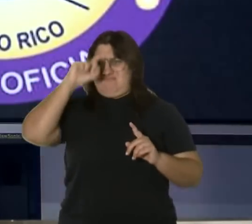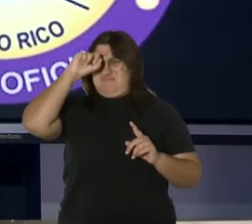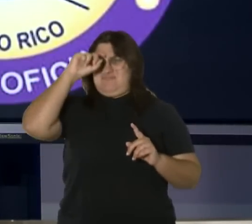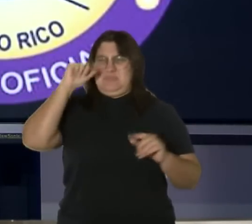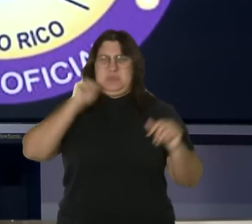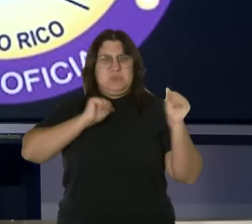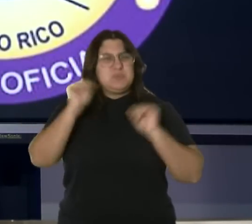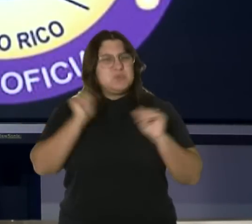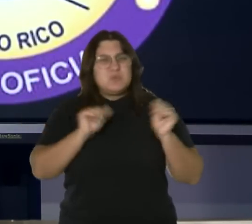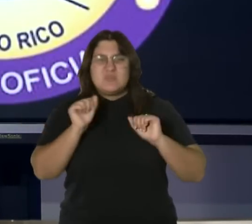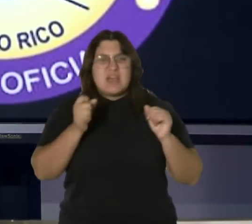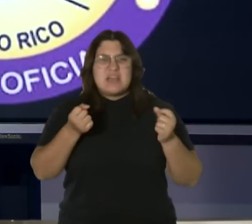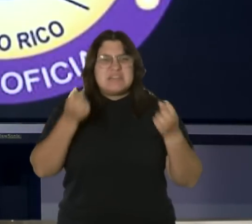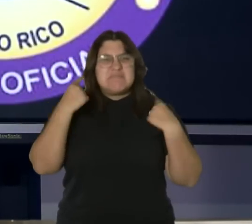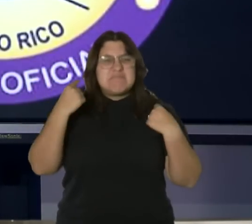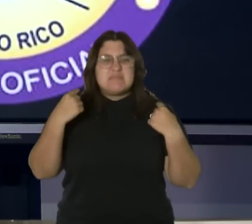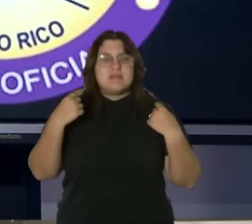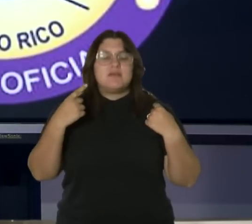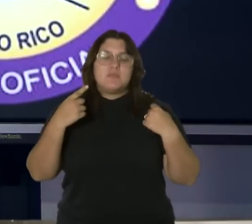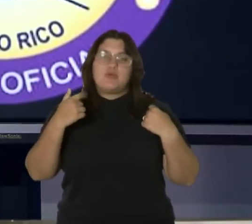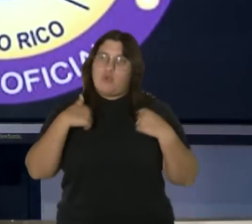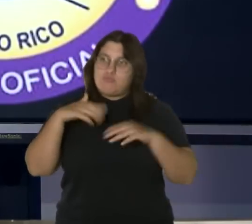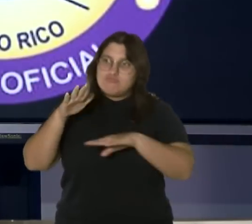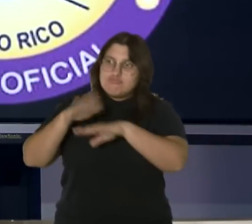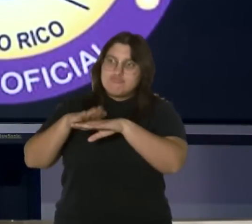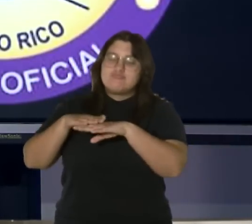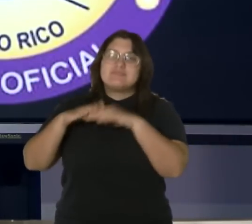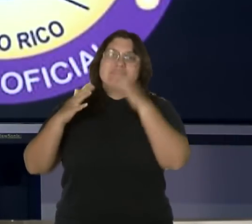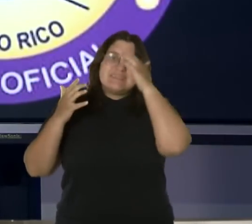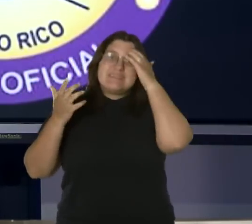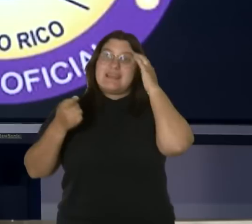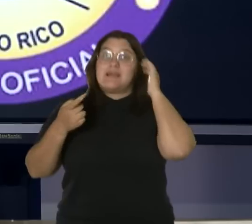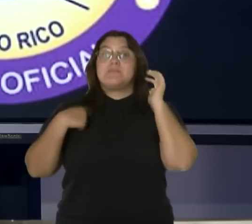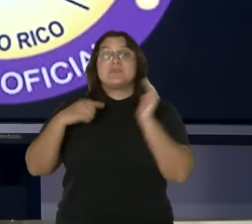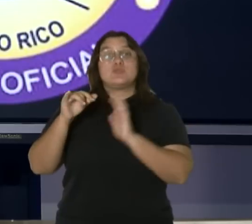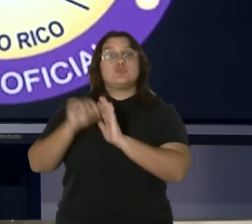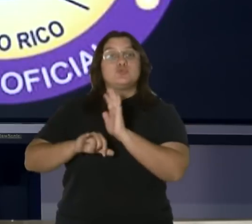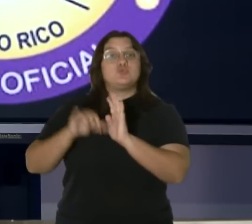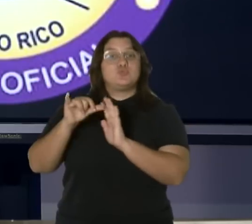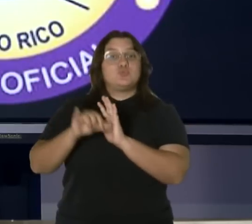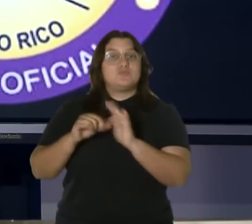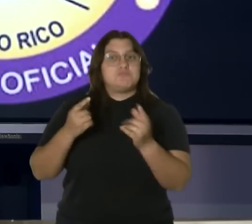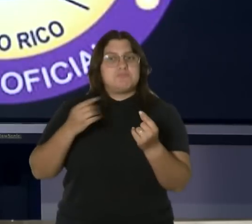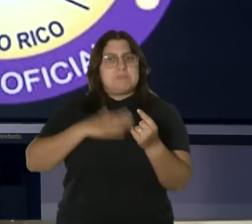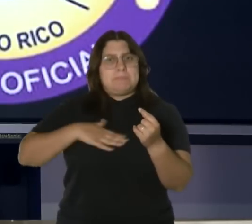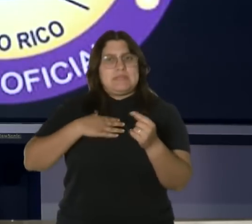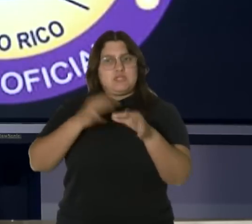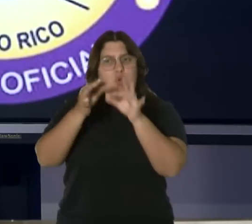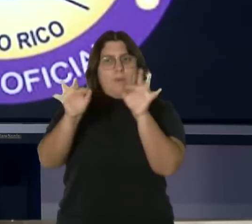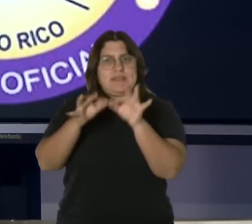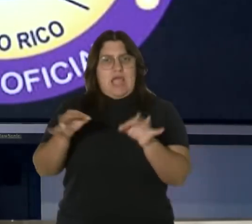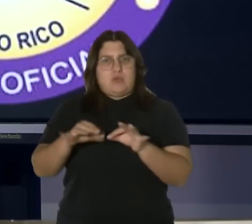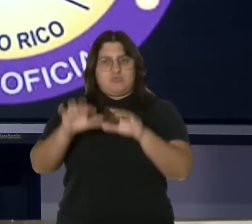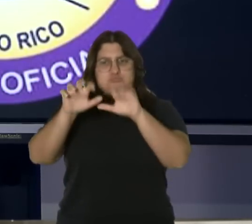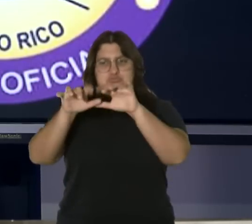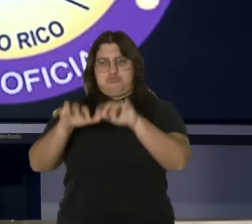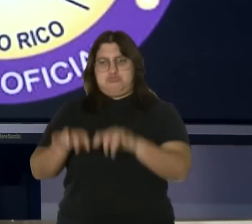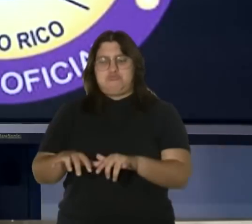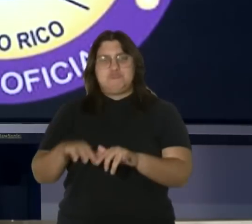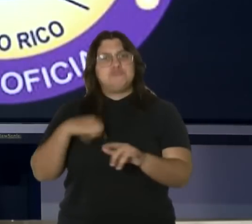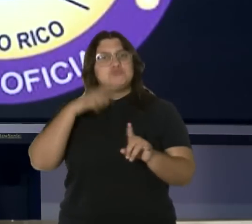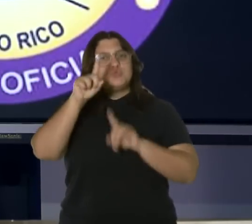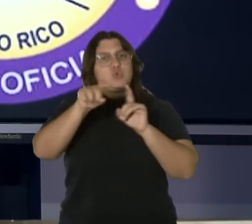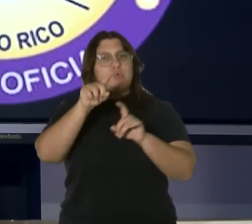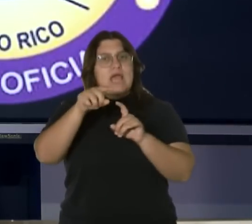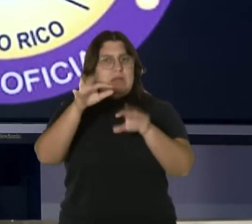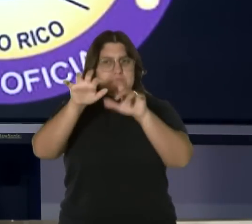y les exhorto a que pues por ejemplo en YouTube nos hagan las preguntas Cuando vean el programa y se suba a las